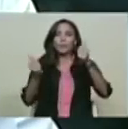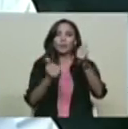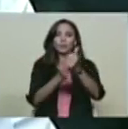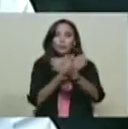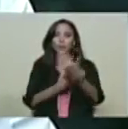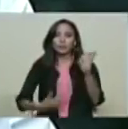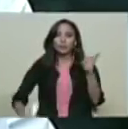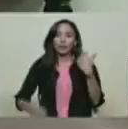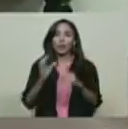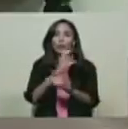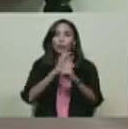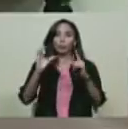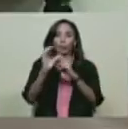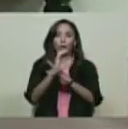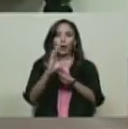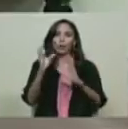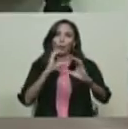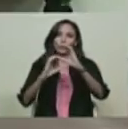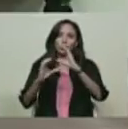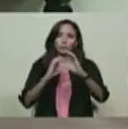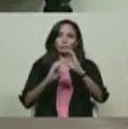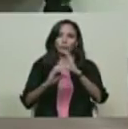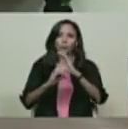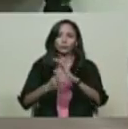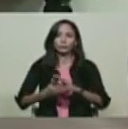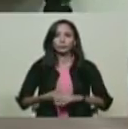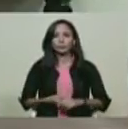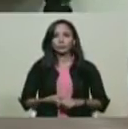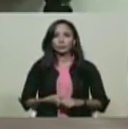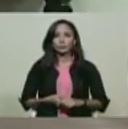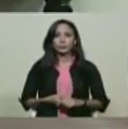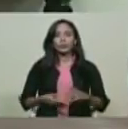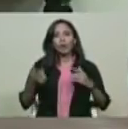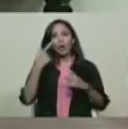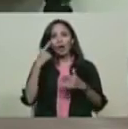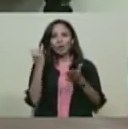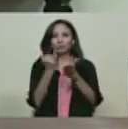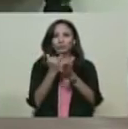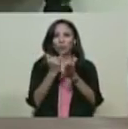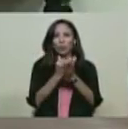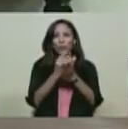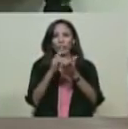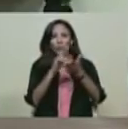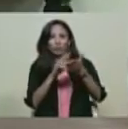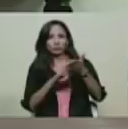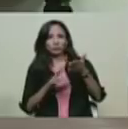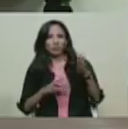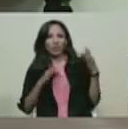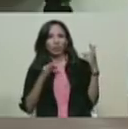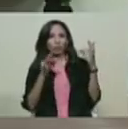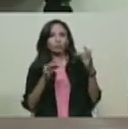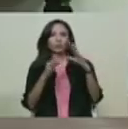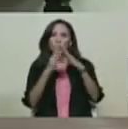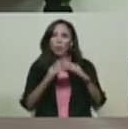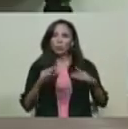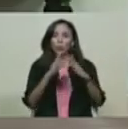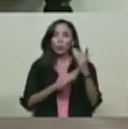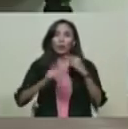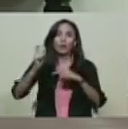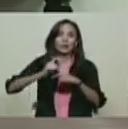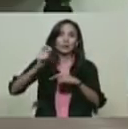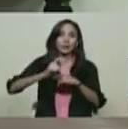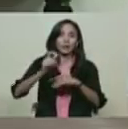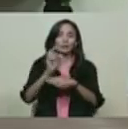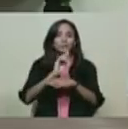vicepresidente de Cultura y Comunicación. Estamos revisando todo lo que tiene que ver con las prioridades y